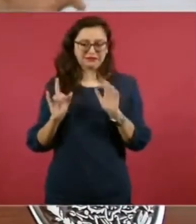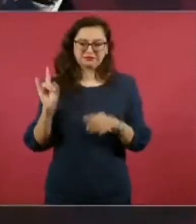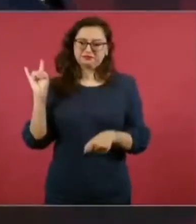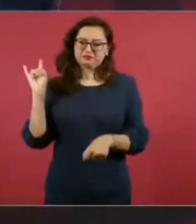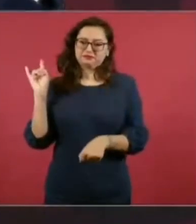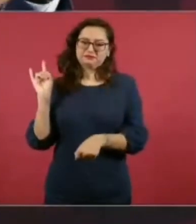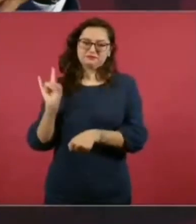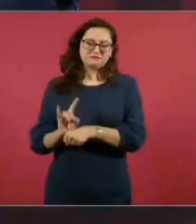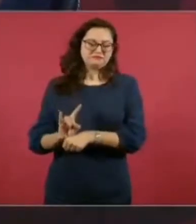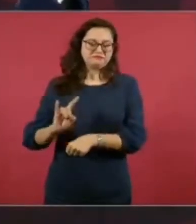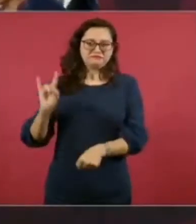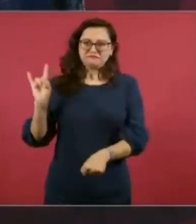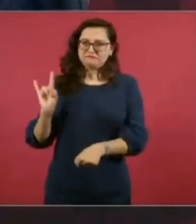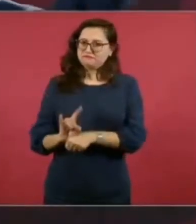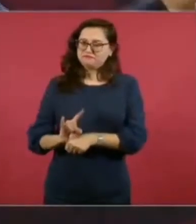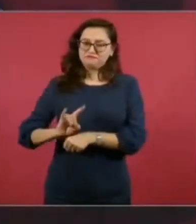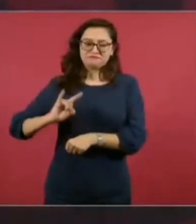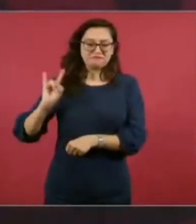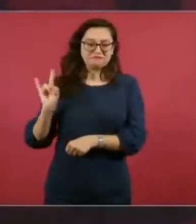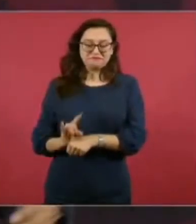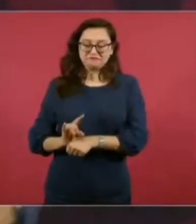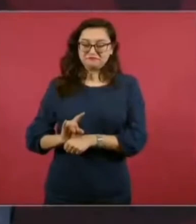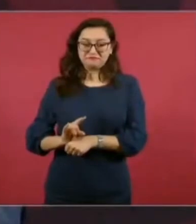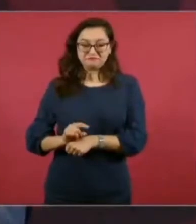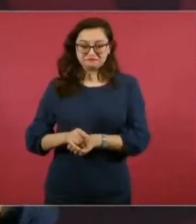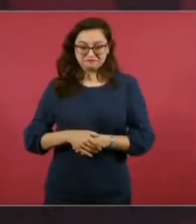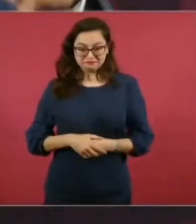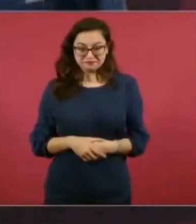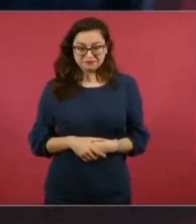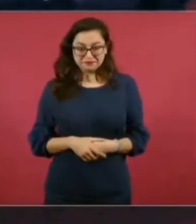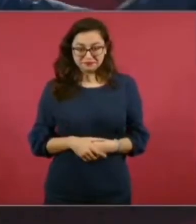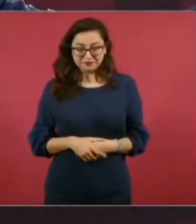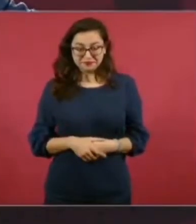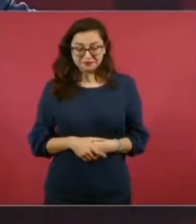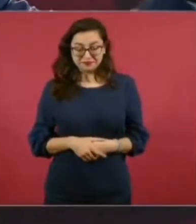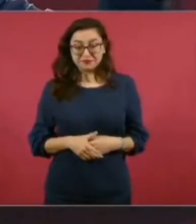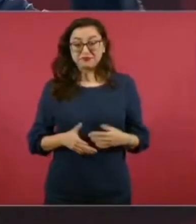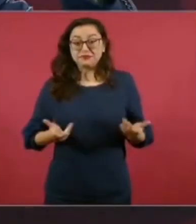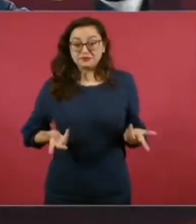Incluso hasta se legisló para crear